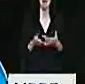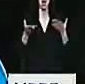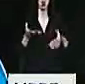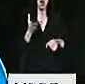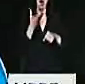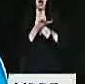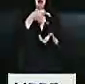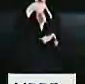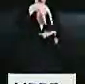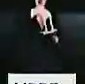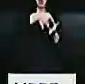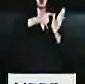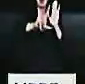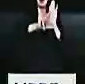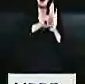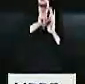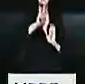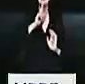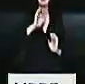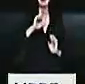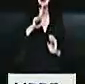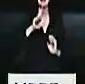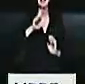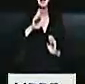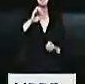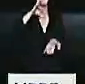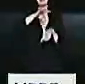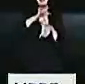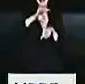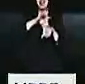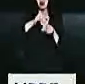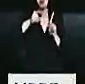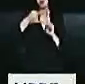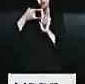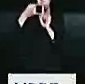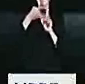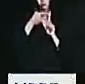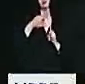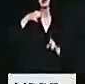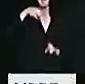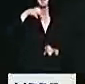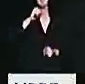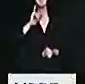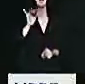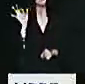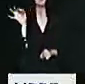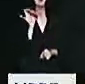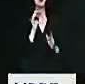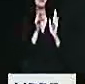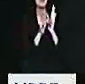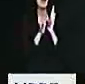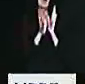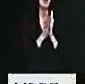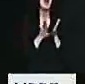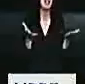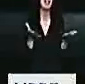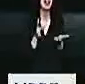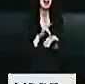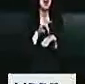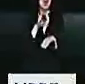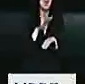en el Congreso la ley de telemedicina, que esperemos que salga luego. May, pero cuando tú hablabas de una deuda, ¿a qué te referías específicamente? O sea, tenemos una